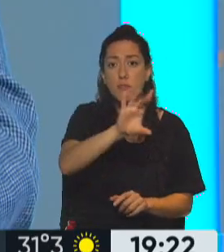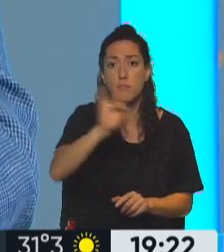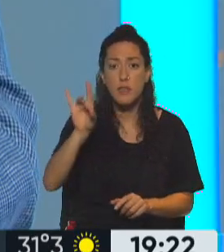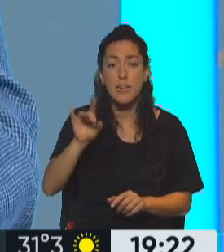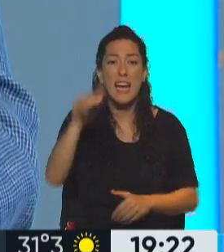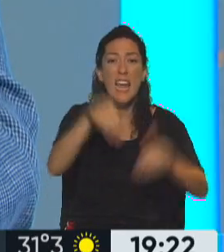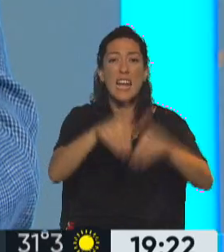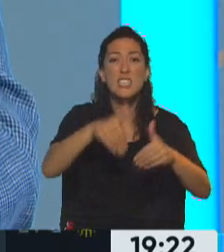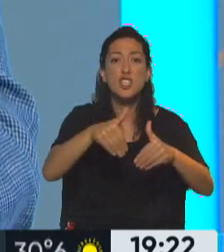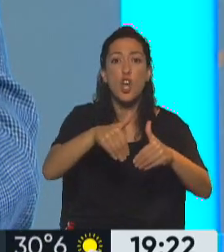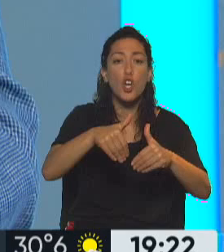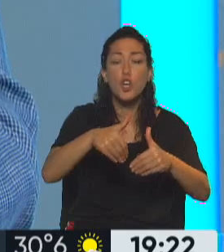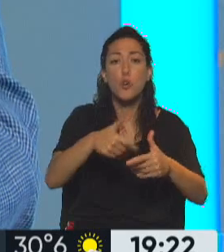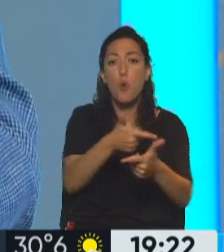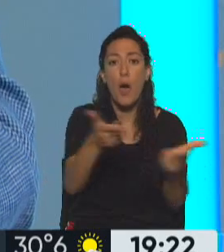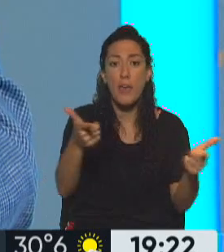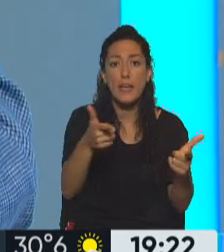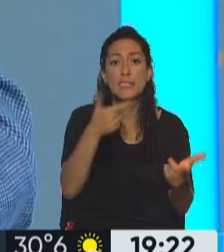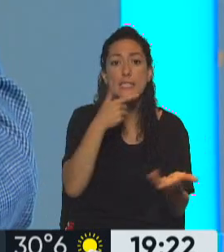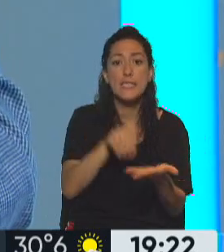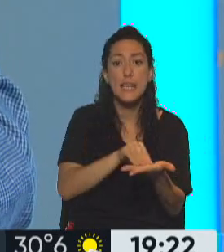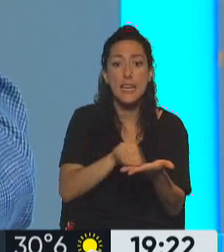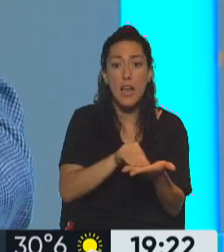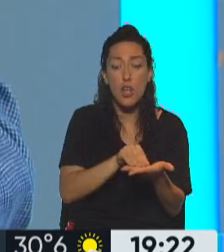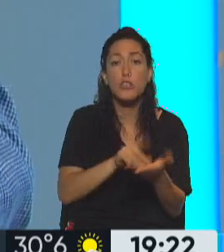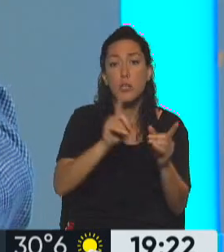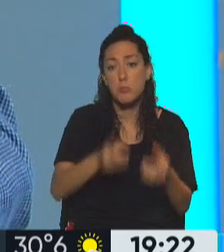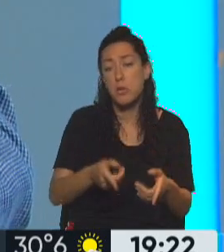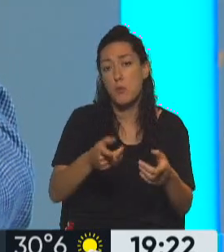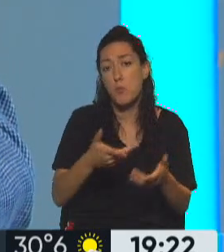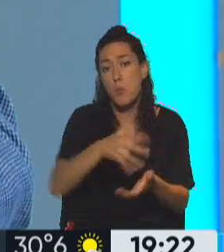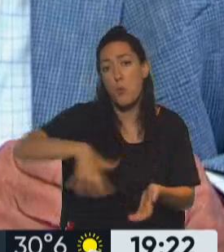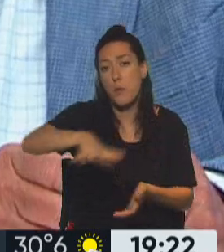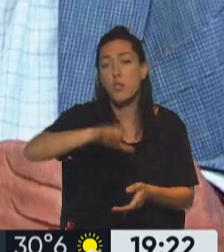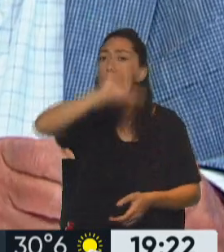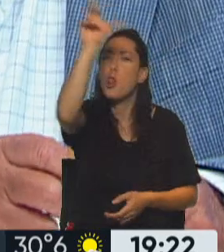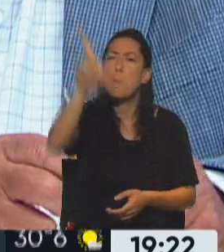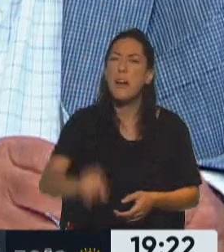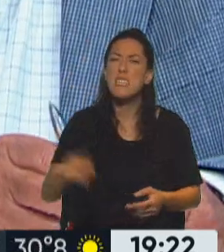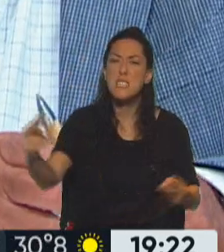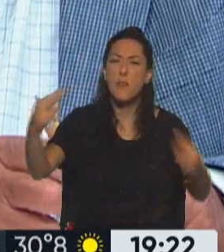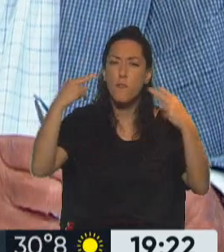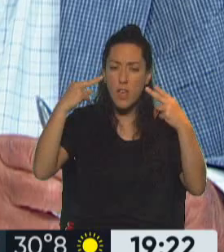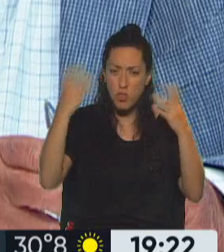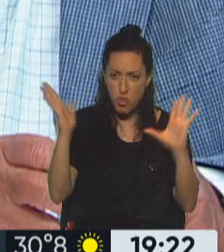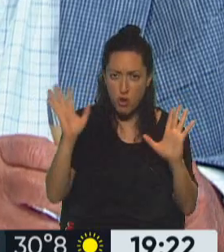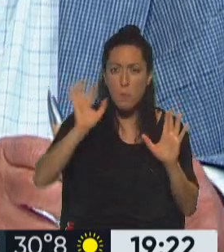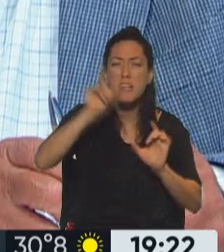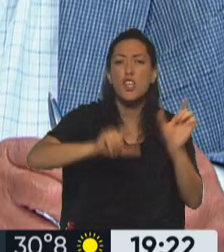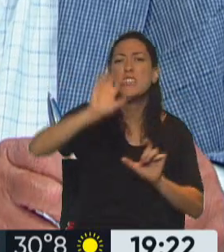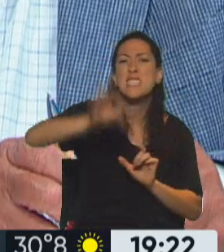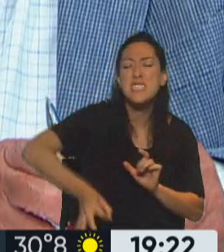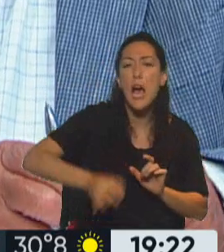Pero él es un senador nombrado también por el pueblo te vuelvo a preguntar nos están viendo en todo el país y el que sabe el que no sabe